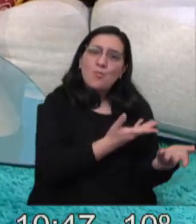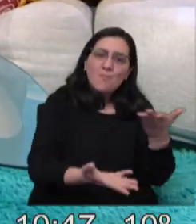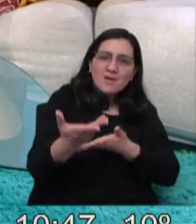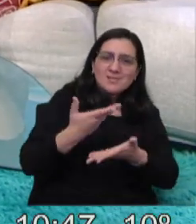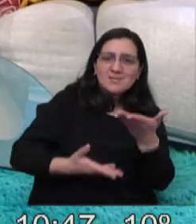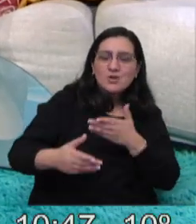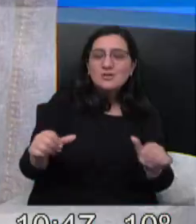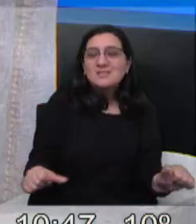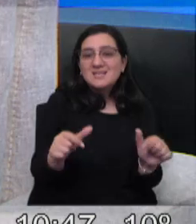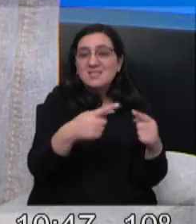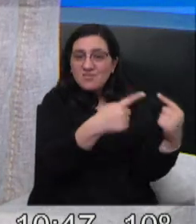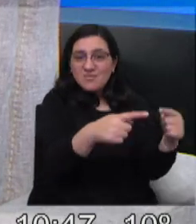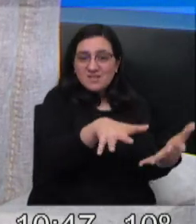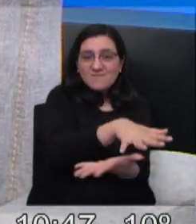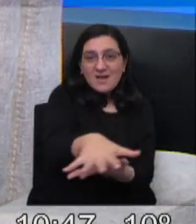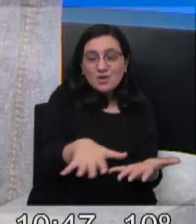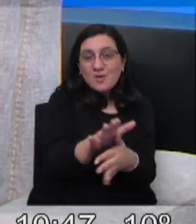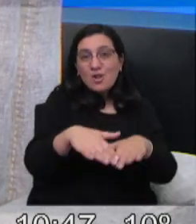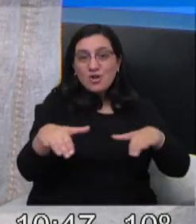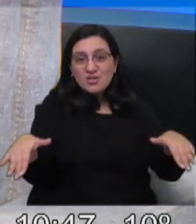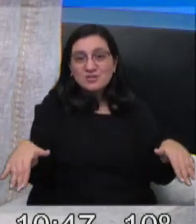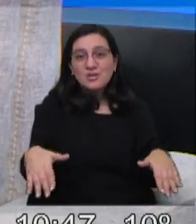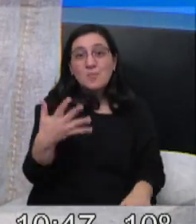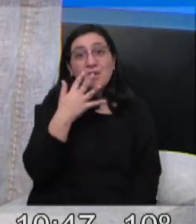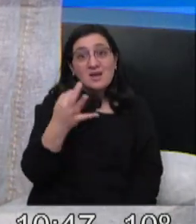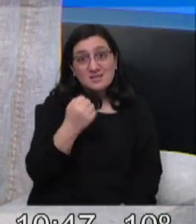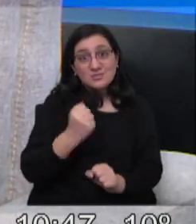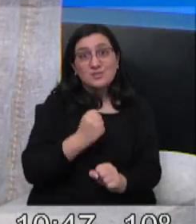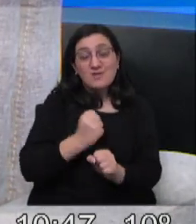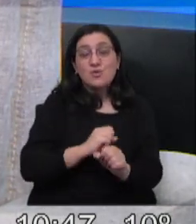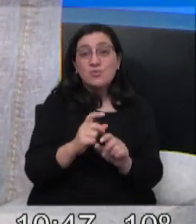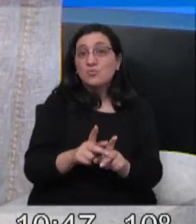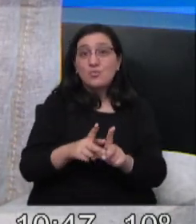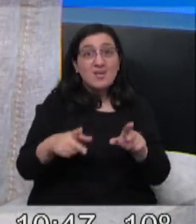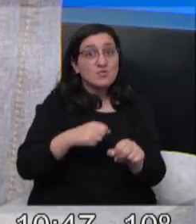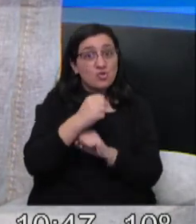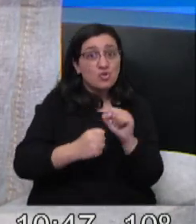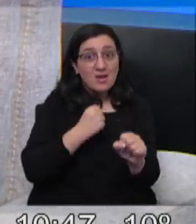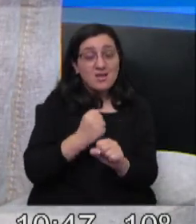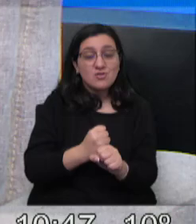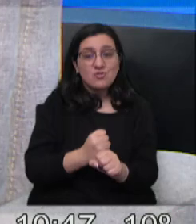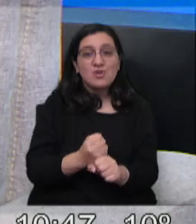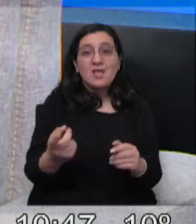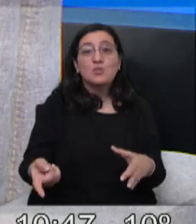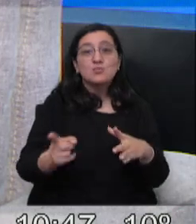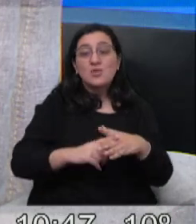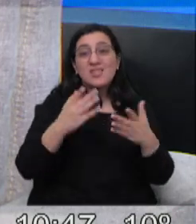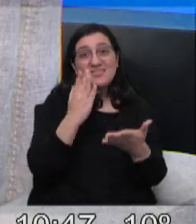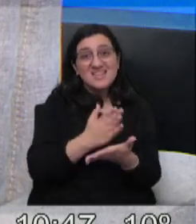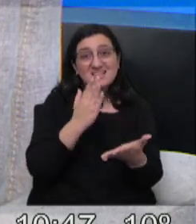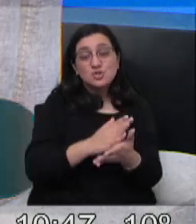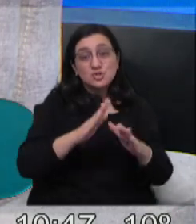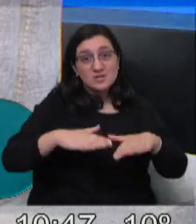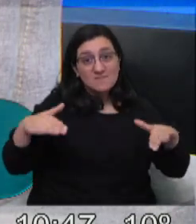que se está haciendo en los barrios por las infancias, que en realidad es un trabajo de todo el año, es un proceso que se trabaja todo el año. La inclusión en derechos de las